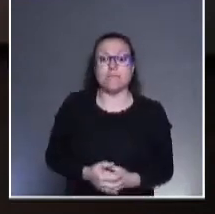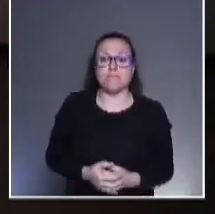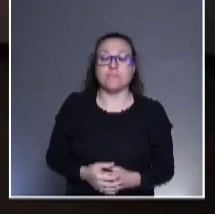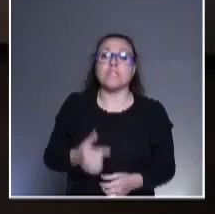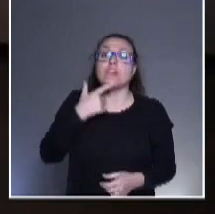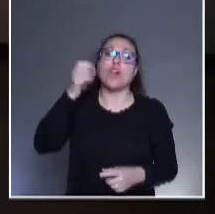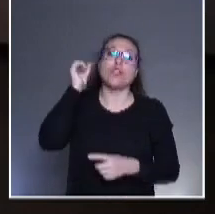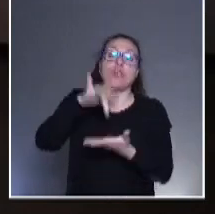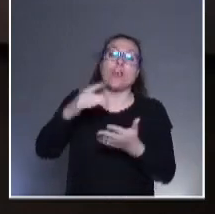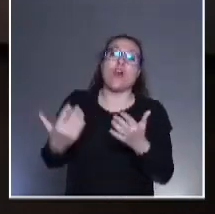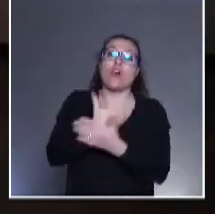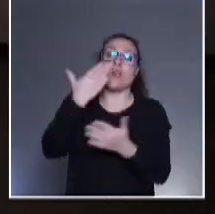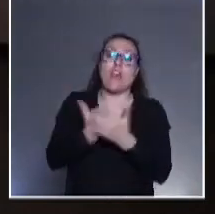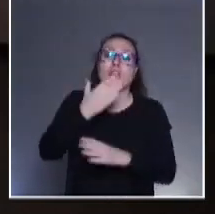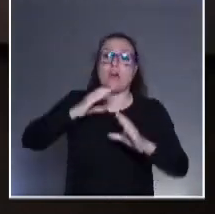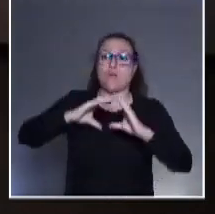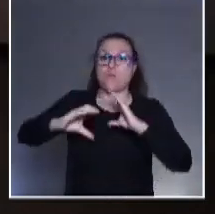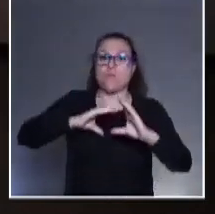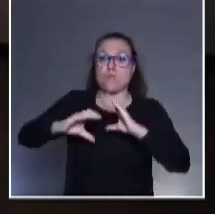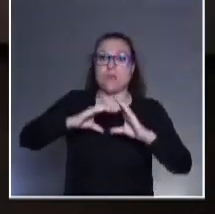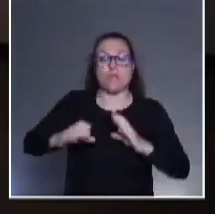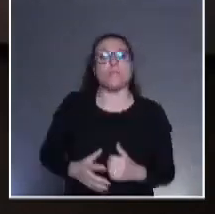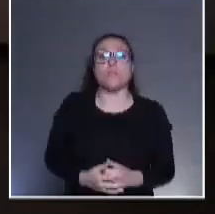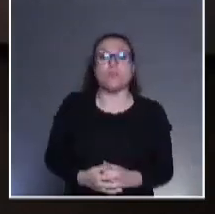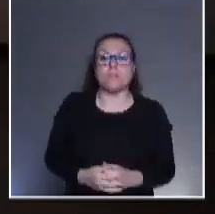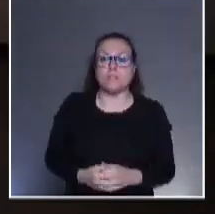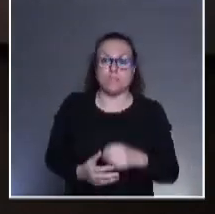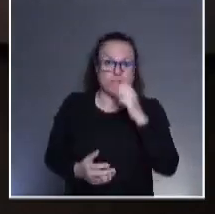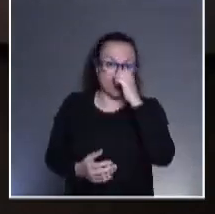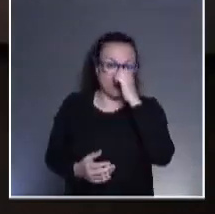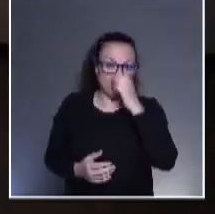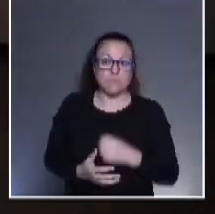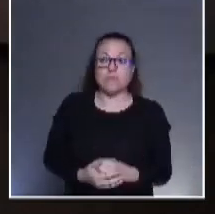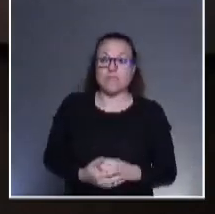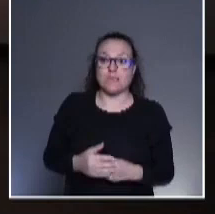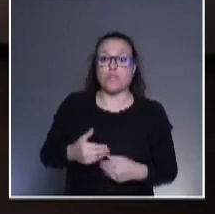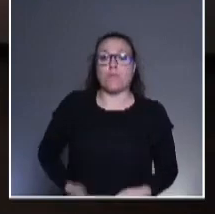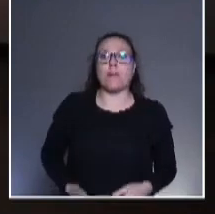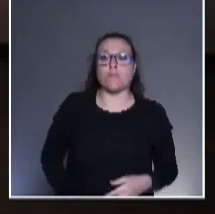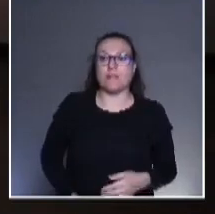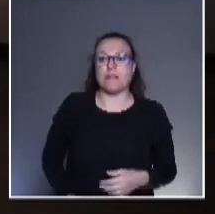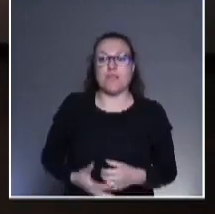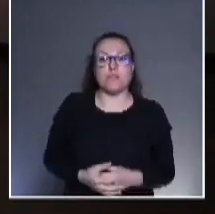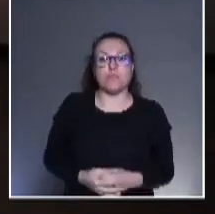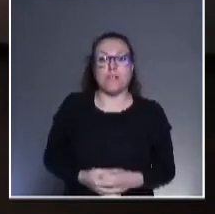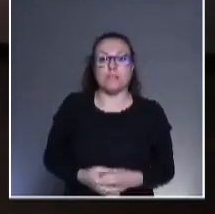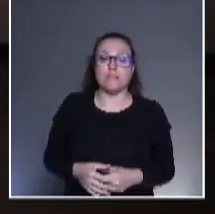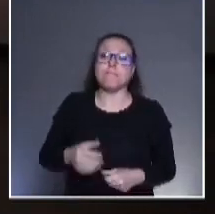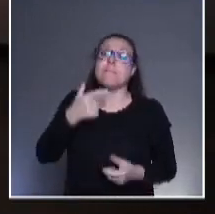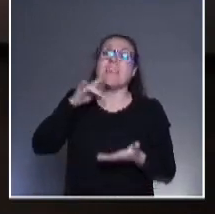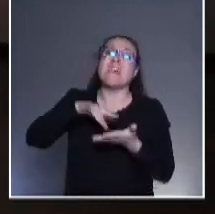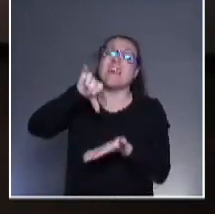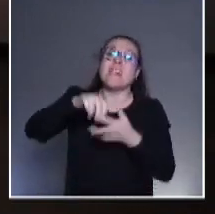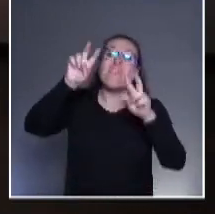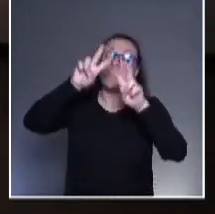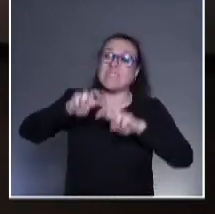una jornada sobre comunicación tributaria clara. Hace un par de años, más o menos, en nuestro grupo de